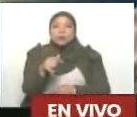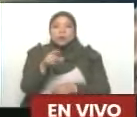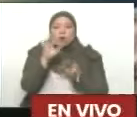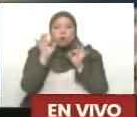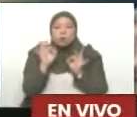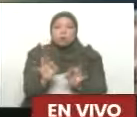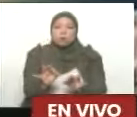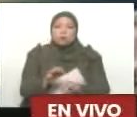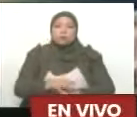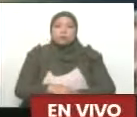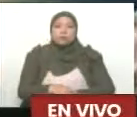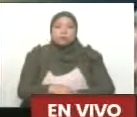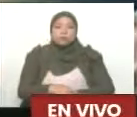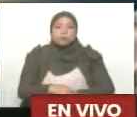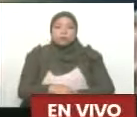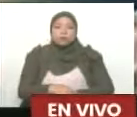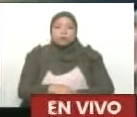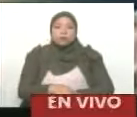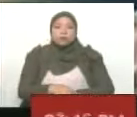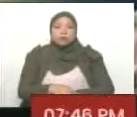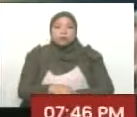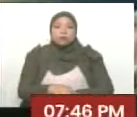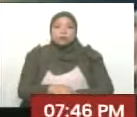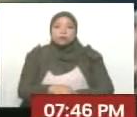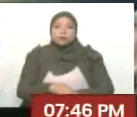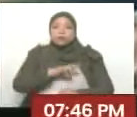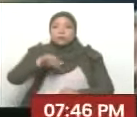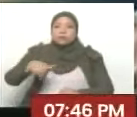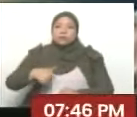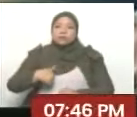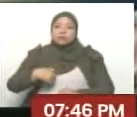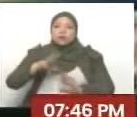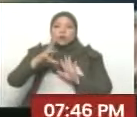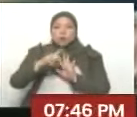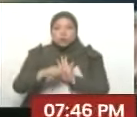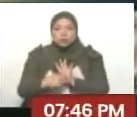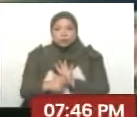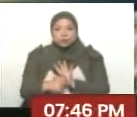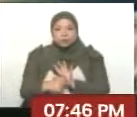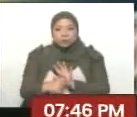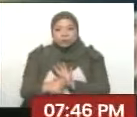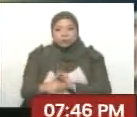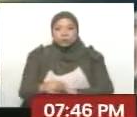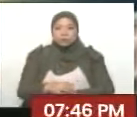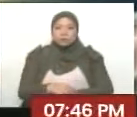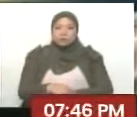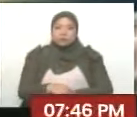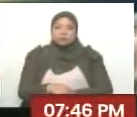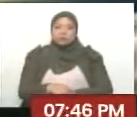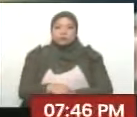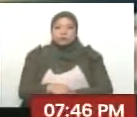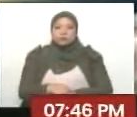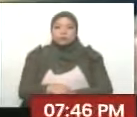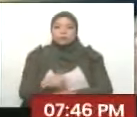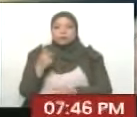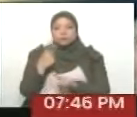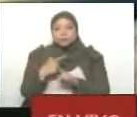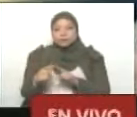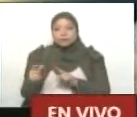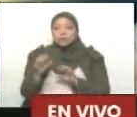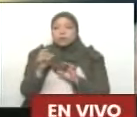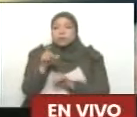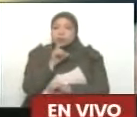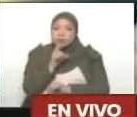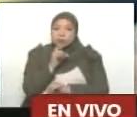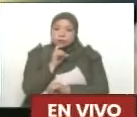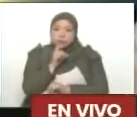fuerza y con tanta determinación este delito de la corrupción. La corrupción y otros delitos graves